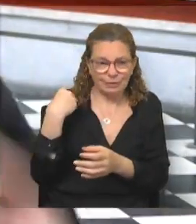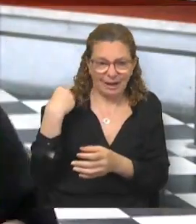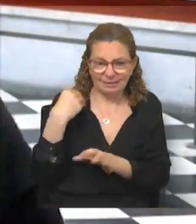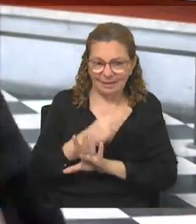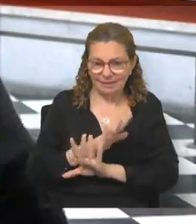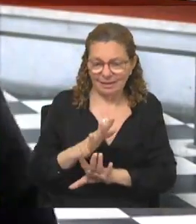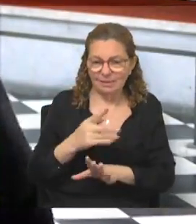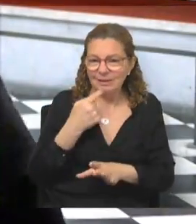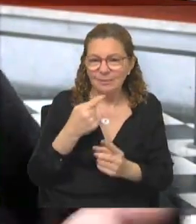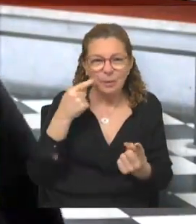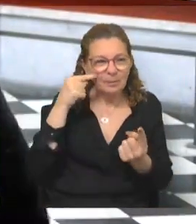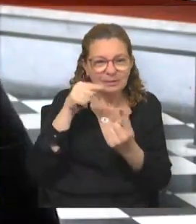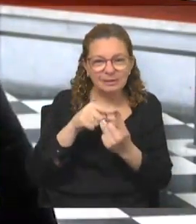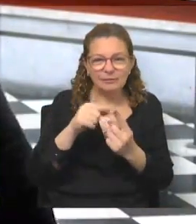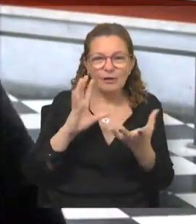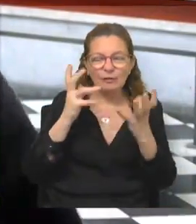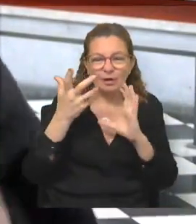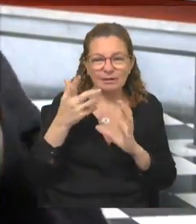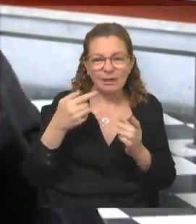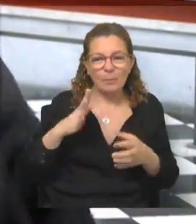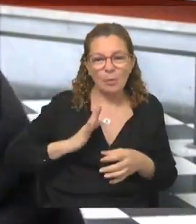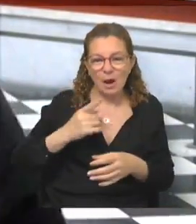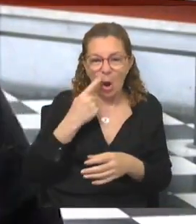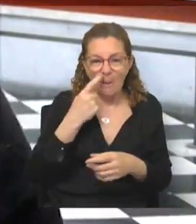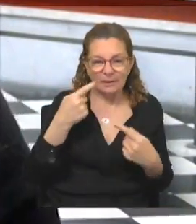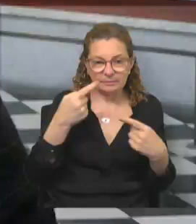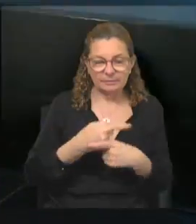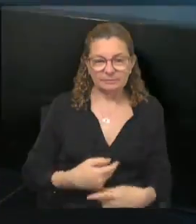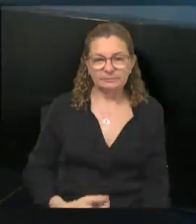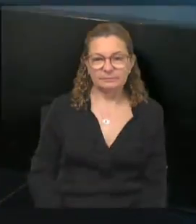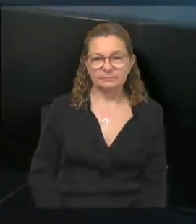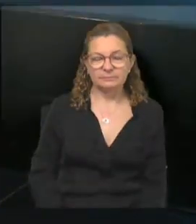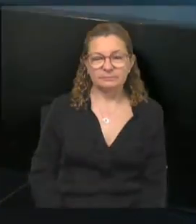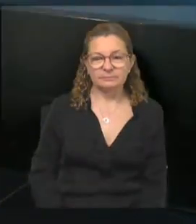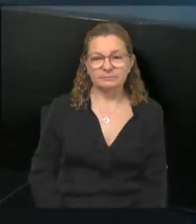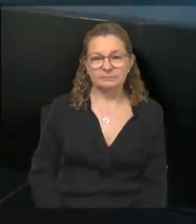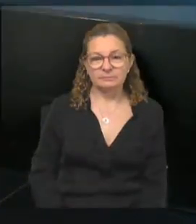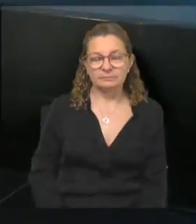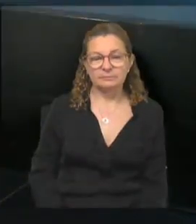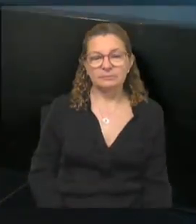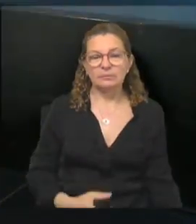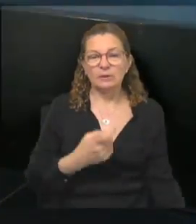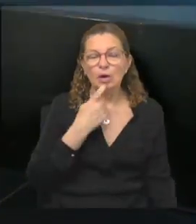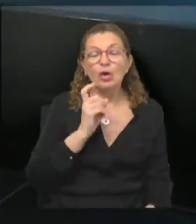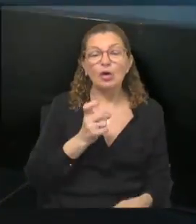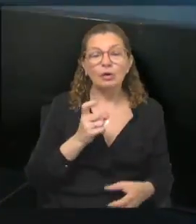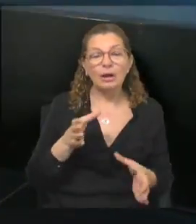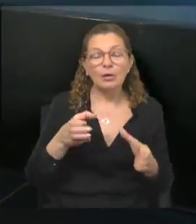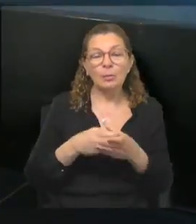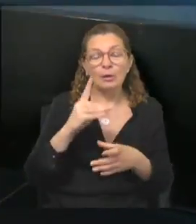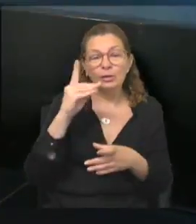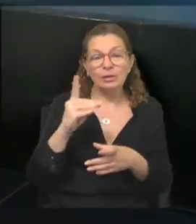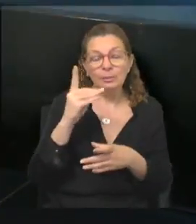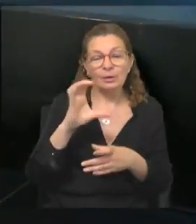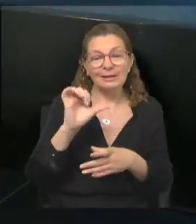eso hacemos hincapié específicamente en la violencia de género y en el partido Colorado el diputado Felipe